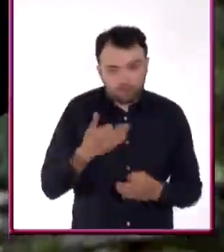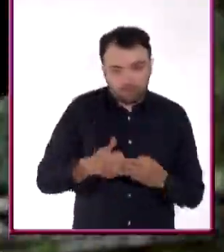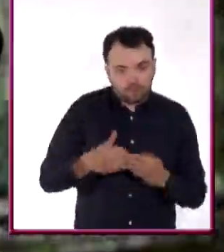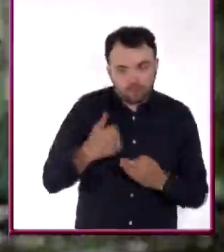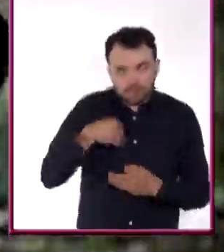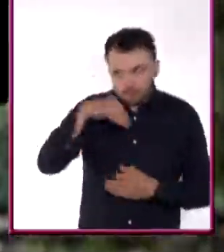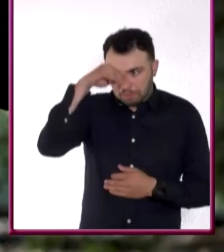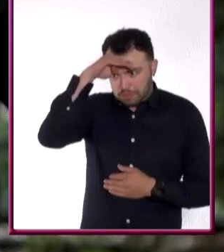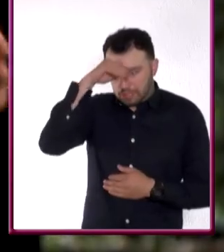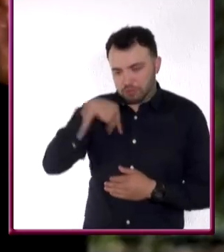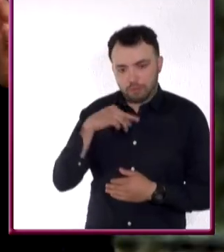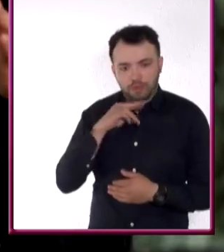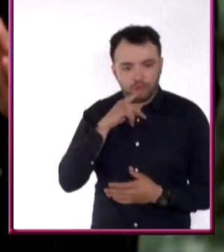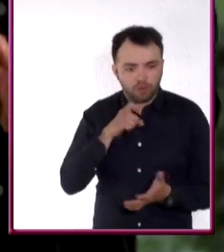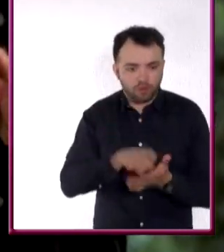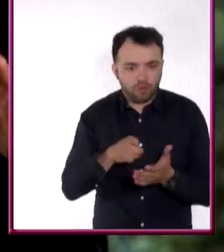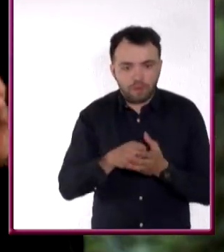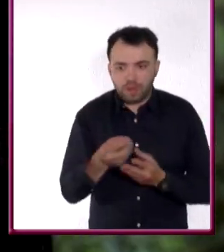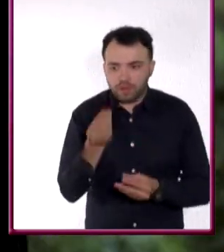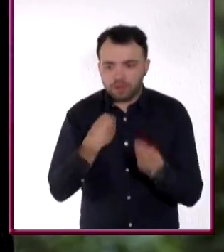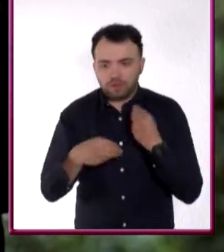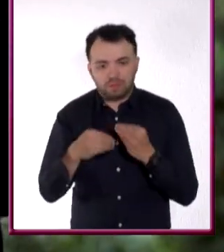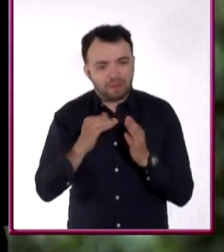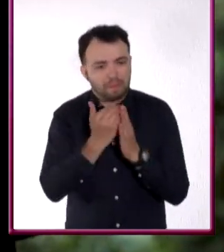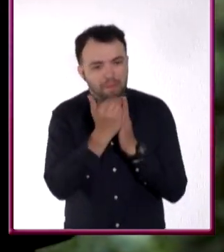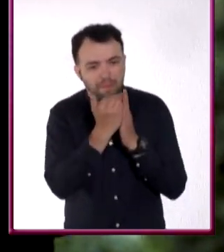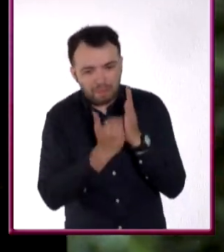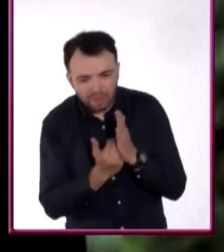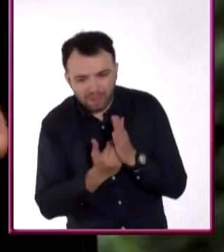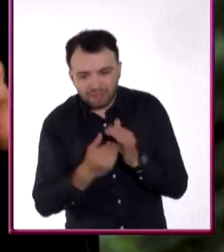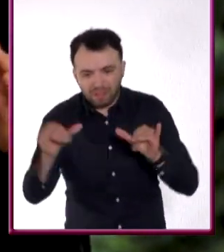alimentos procesados, menos objetos con obsolescencia